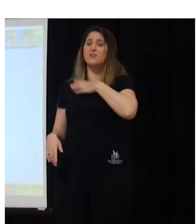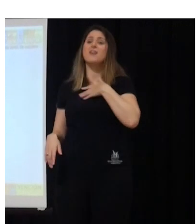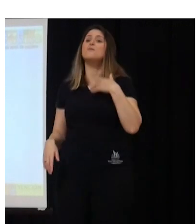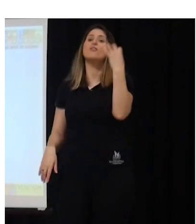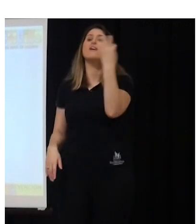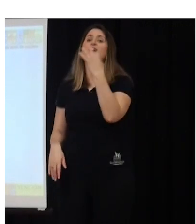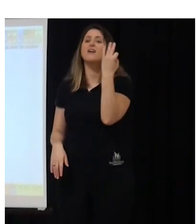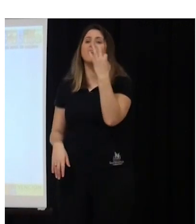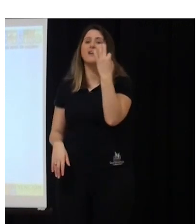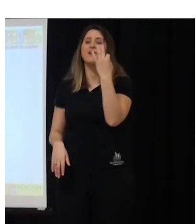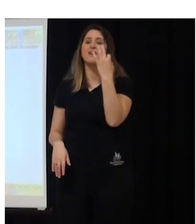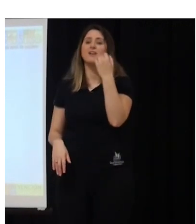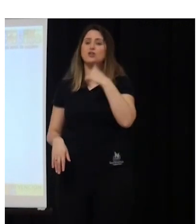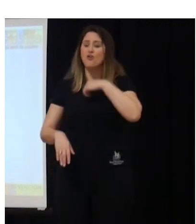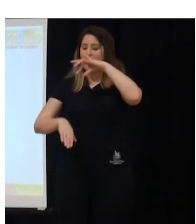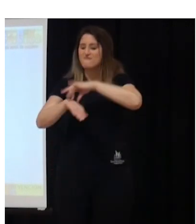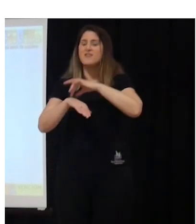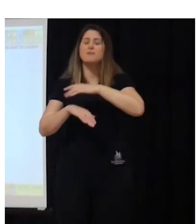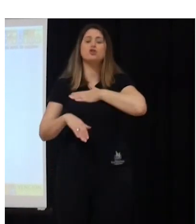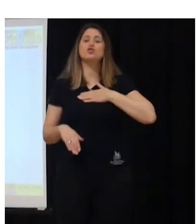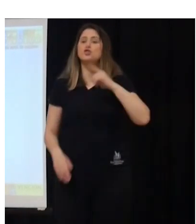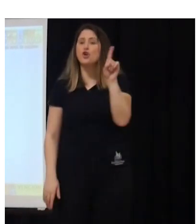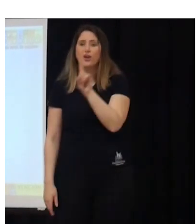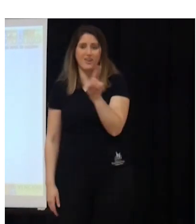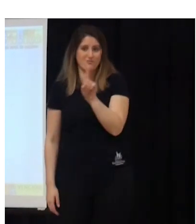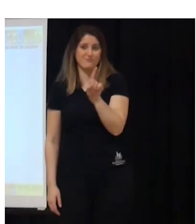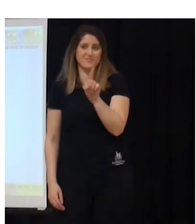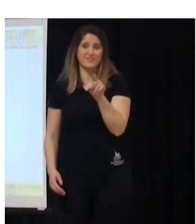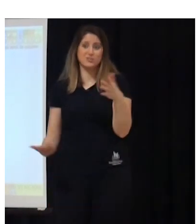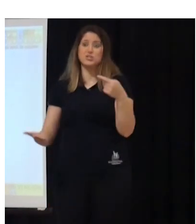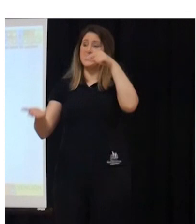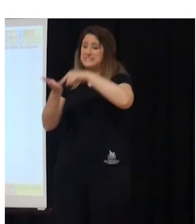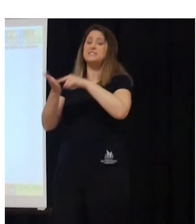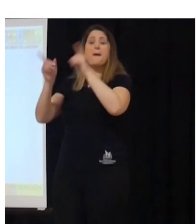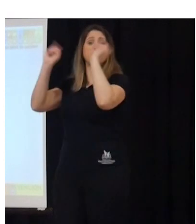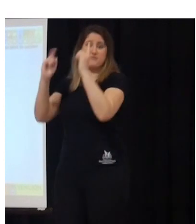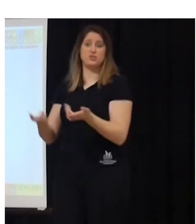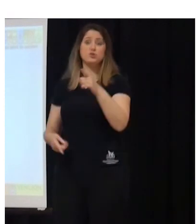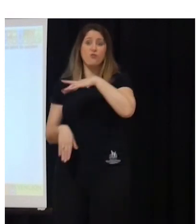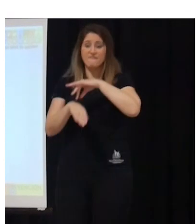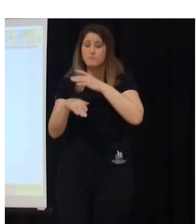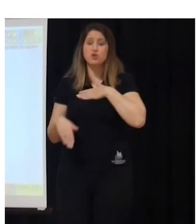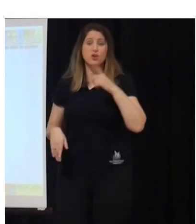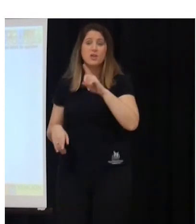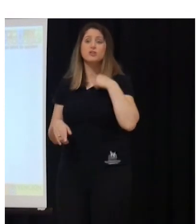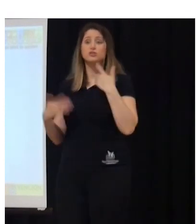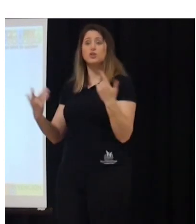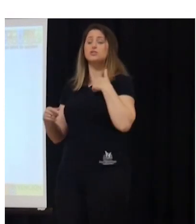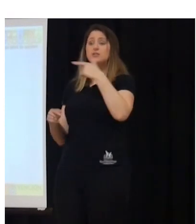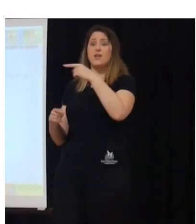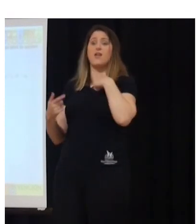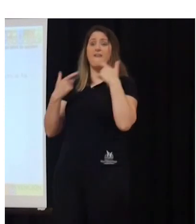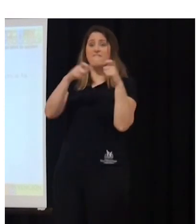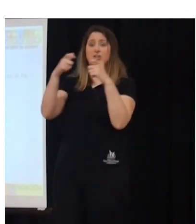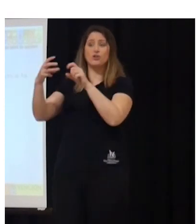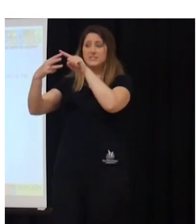queremos es que no enfermen. Pues exijan prevención. Y exíjanselo a los 3 actores que